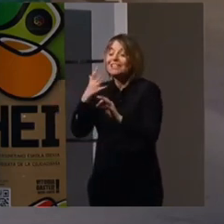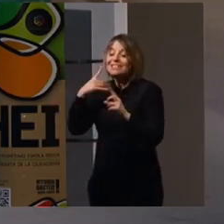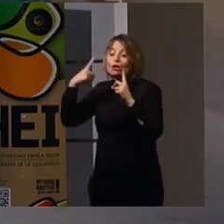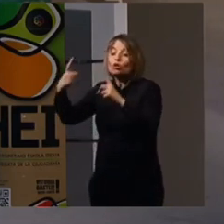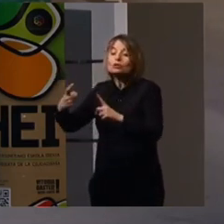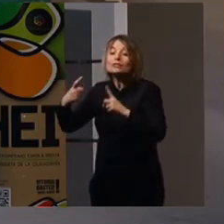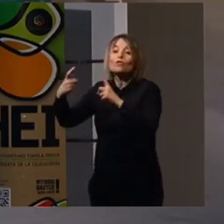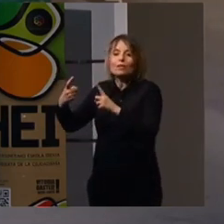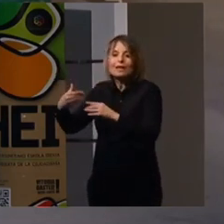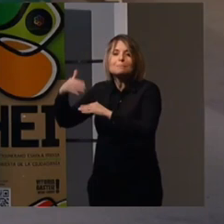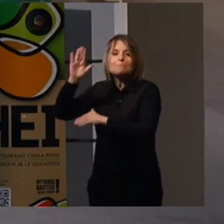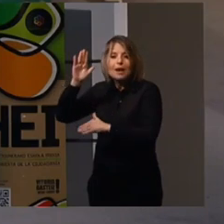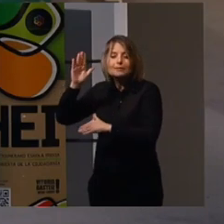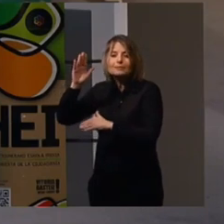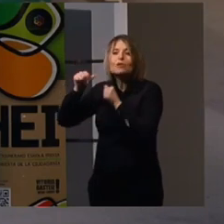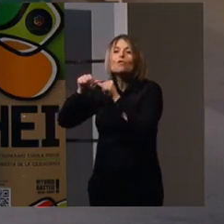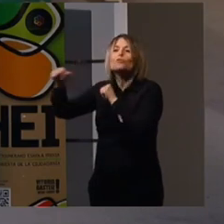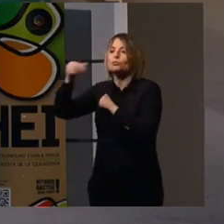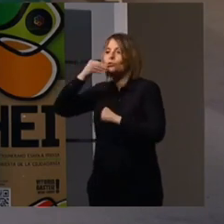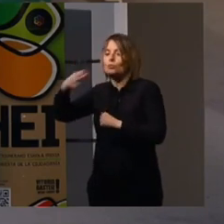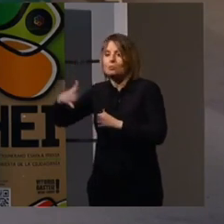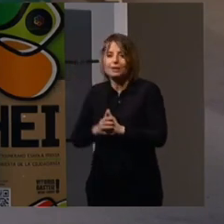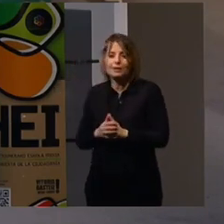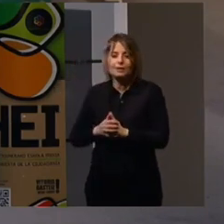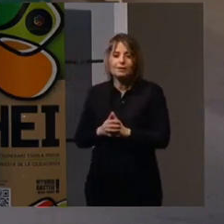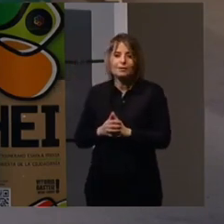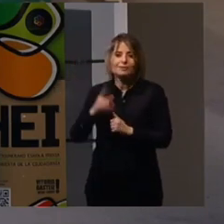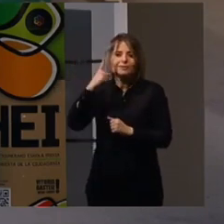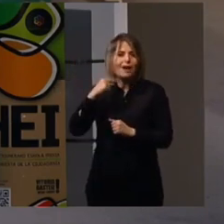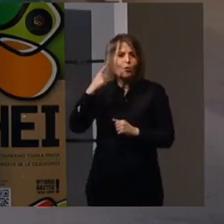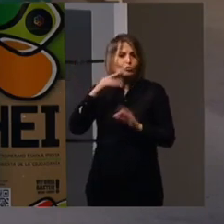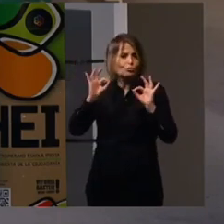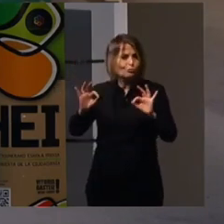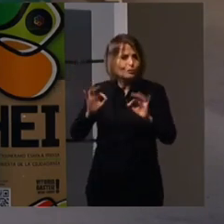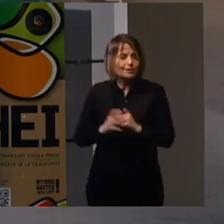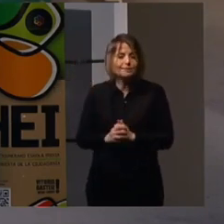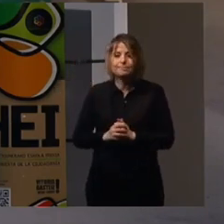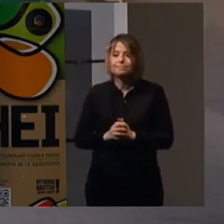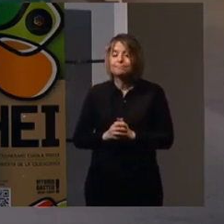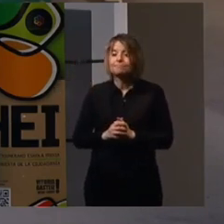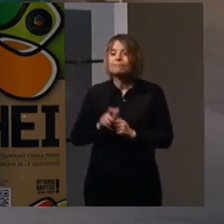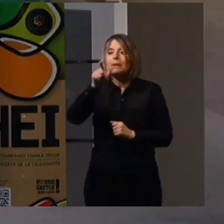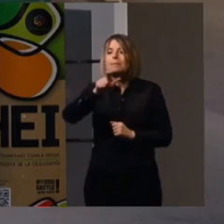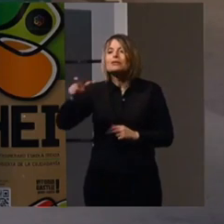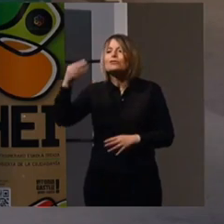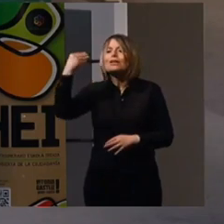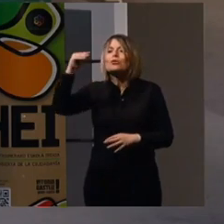esforzáis suficiente, os irá bien. Esto es un discurso muy habitual. Claro, lo que dice la gente